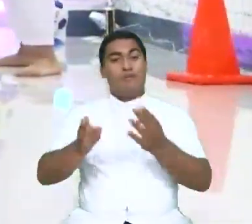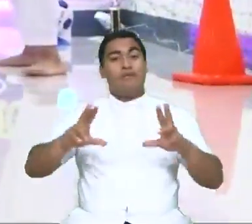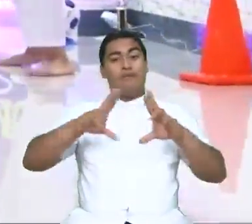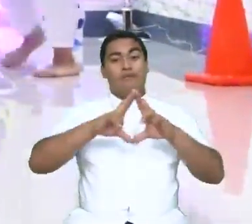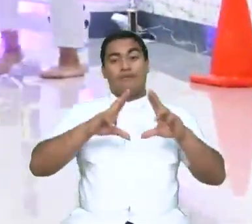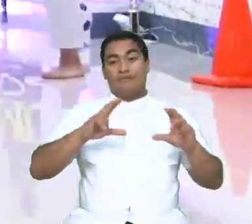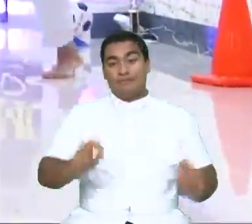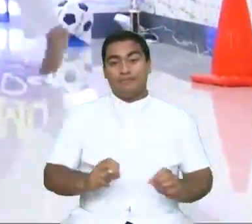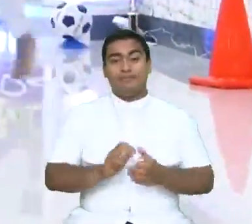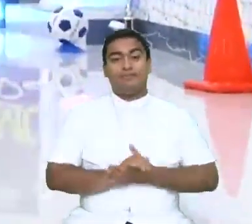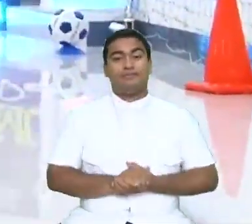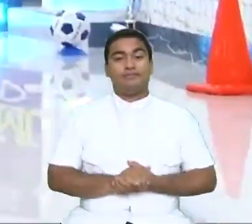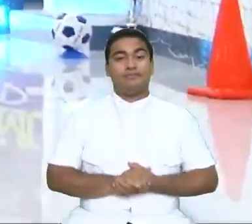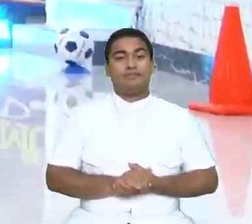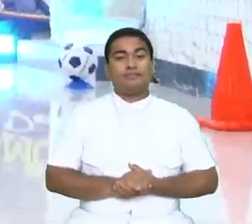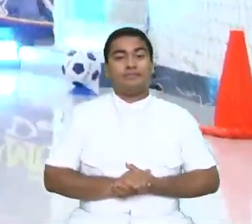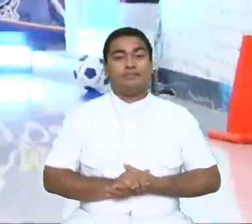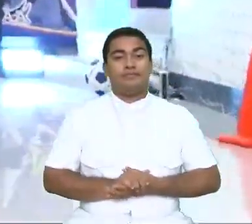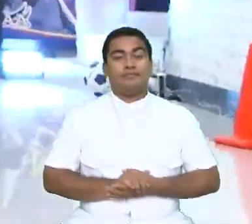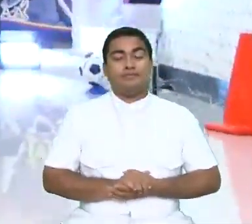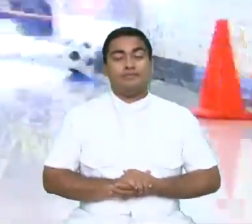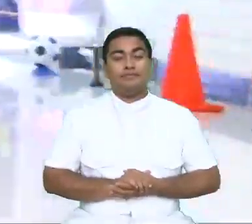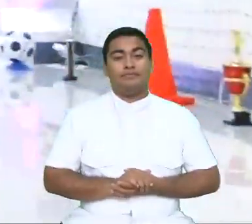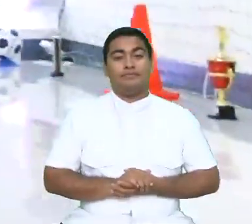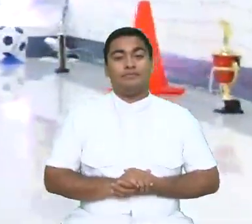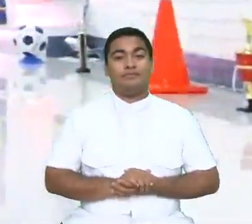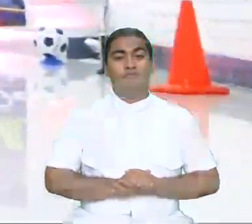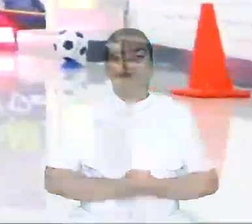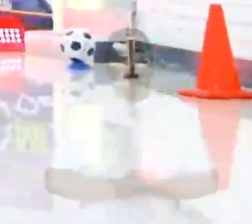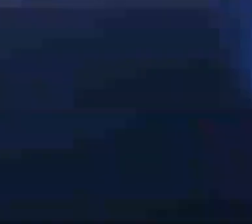parlamentario les informó Vanessa Paz.